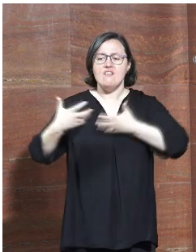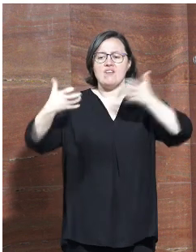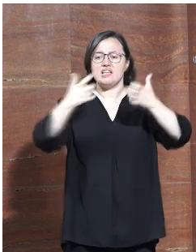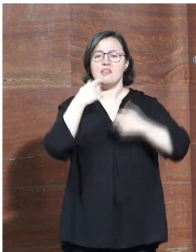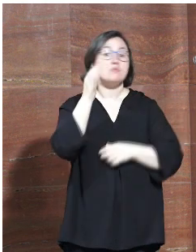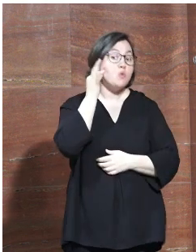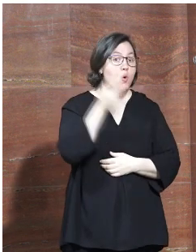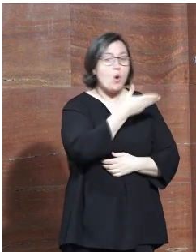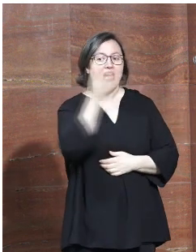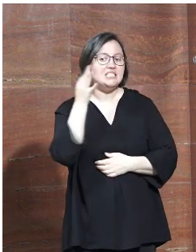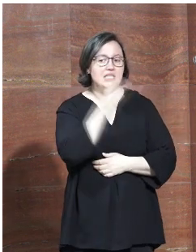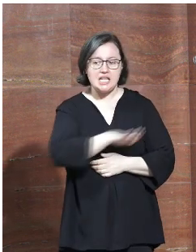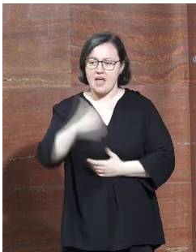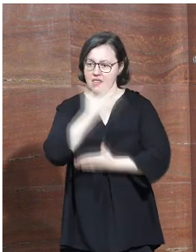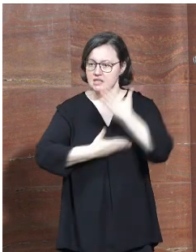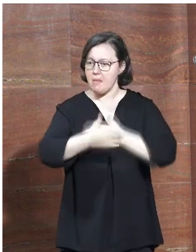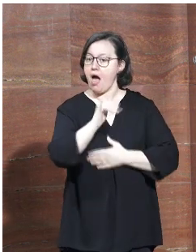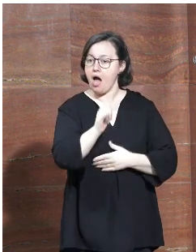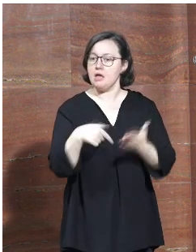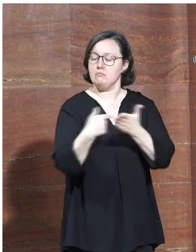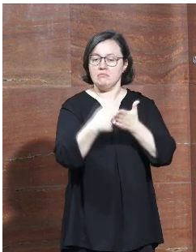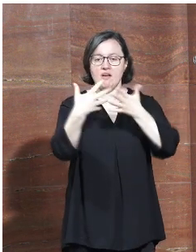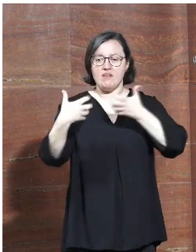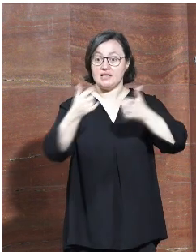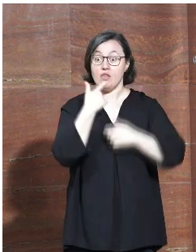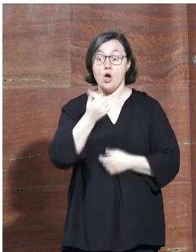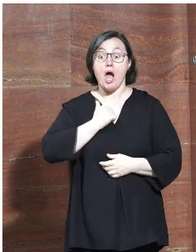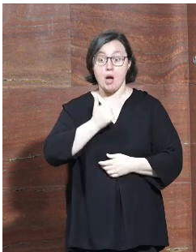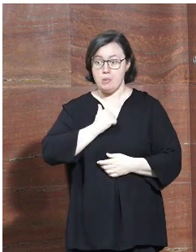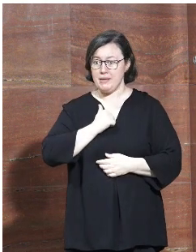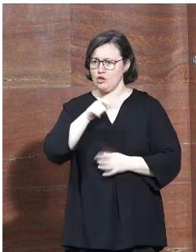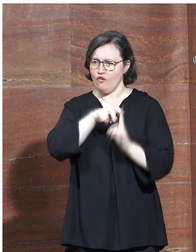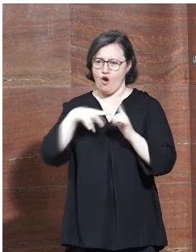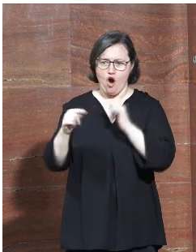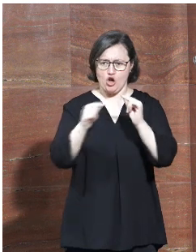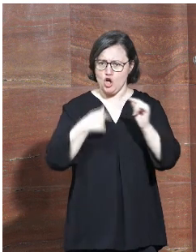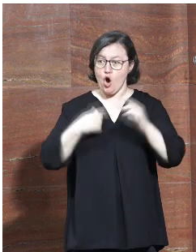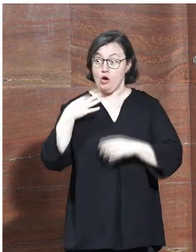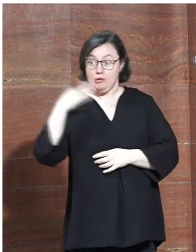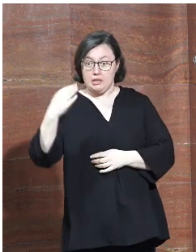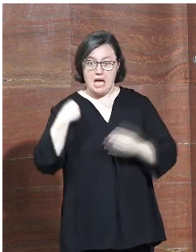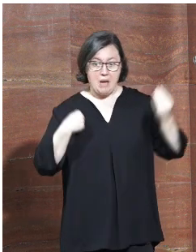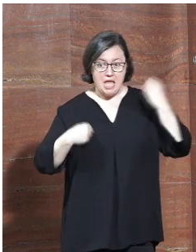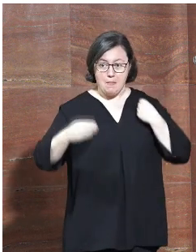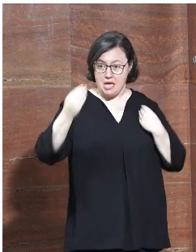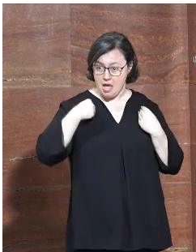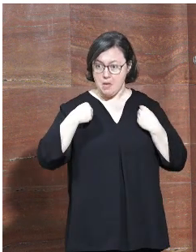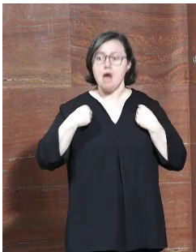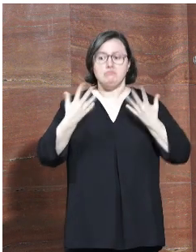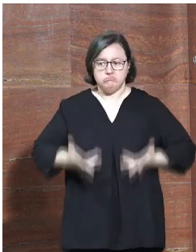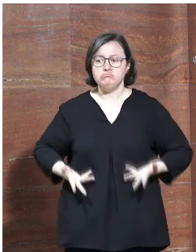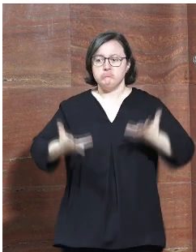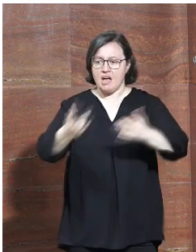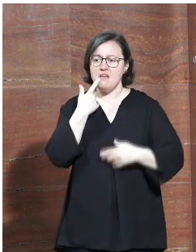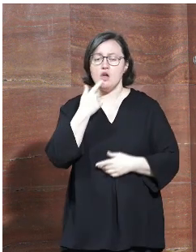a las mujeres y niñas con discapacidad. Y aprovecho este y todos los foros a los que me invitan para apelar al